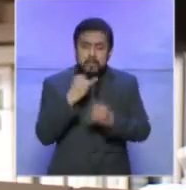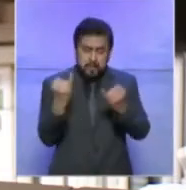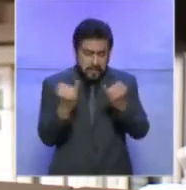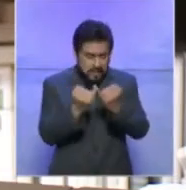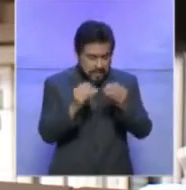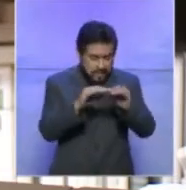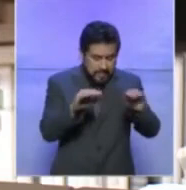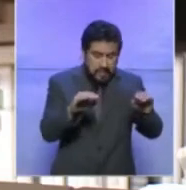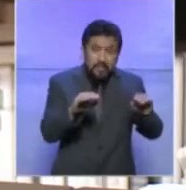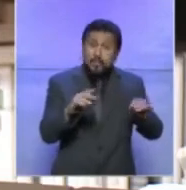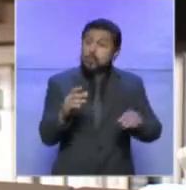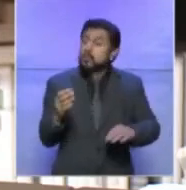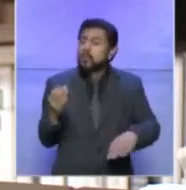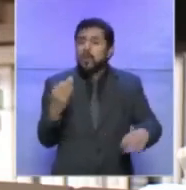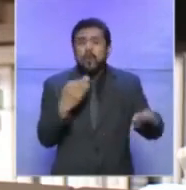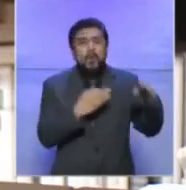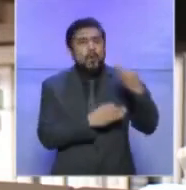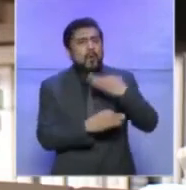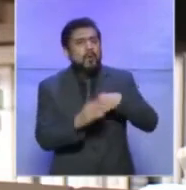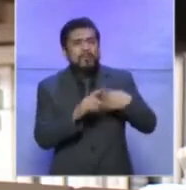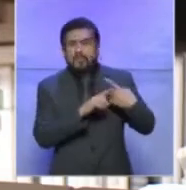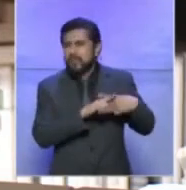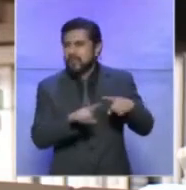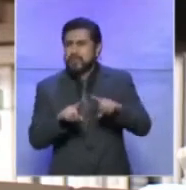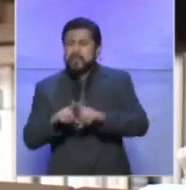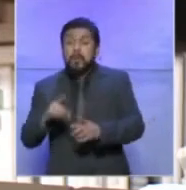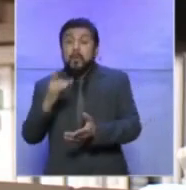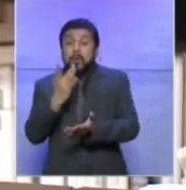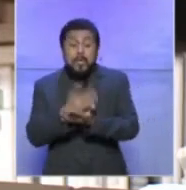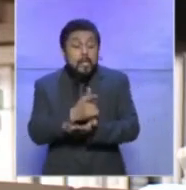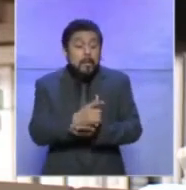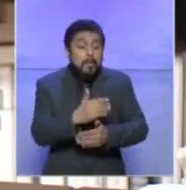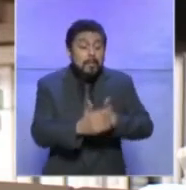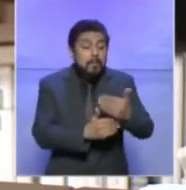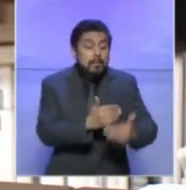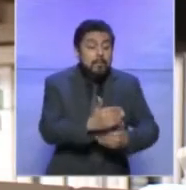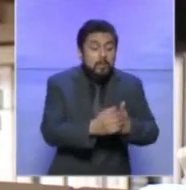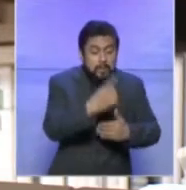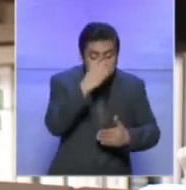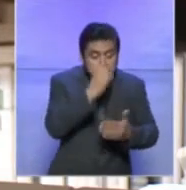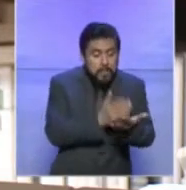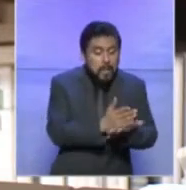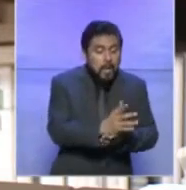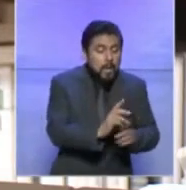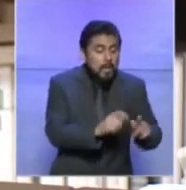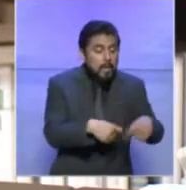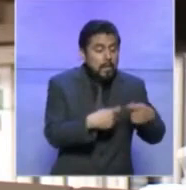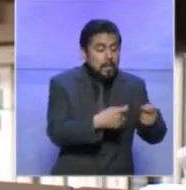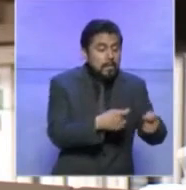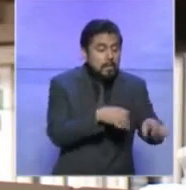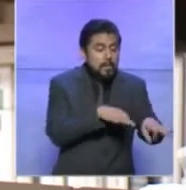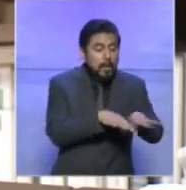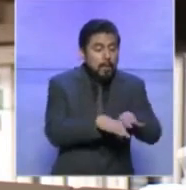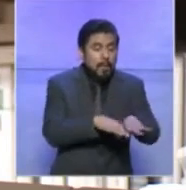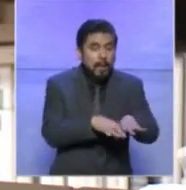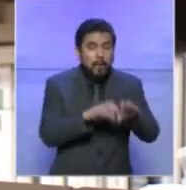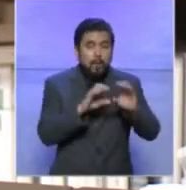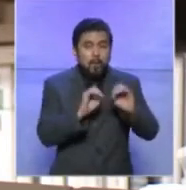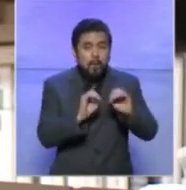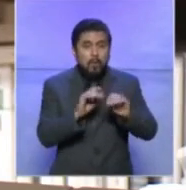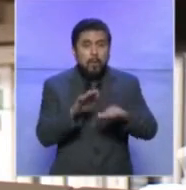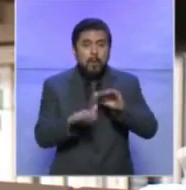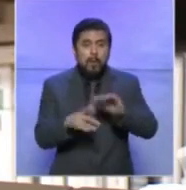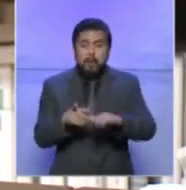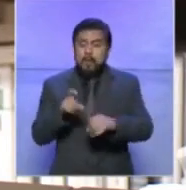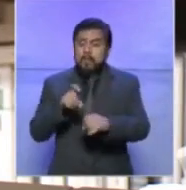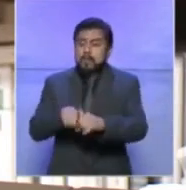todo, sin limitarlo exclusivamente a la participación en los procesos para acceso a los cargos o a la integración de los órganos del